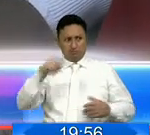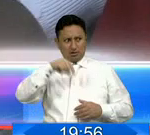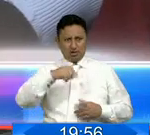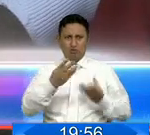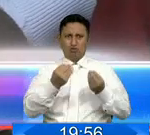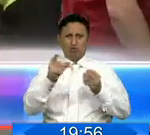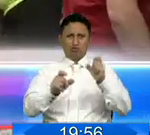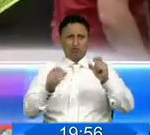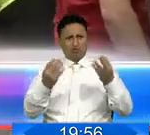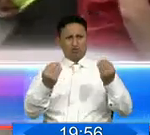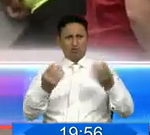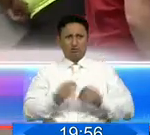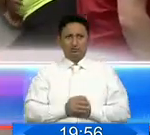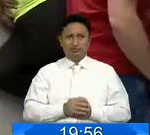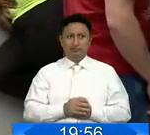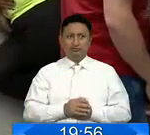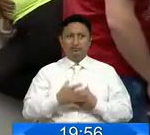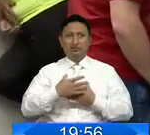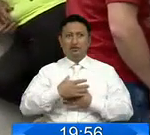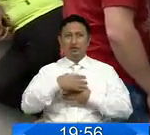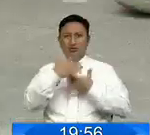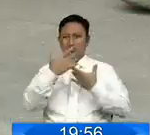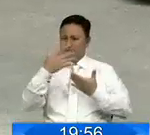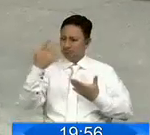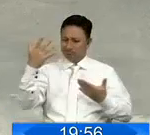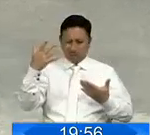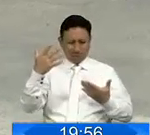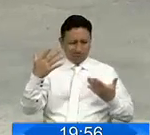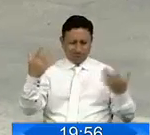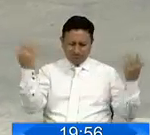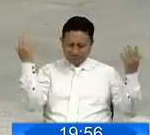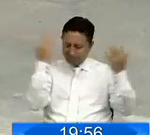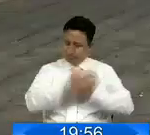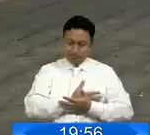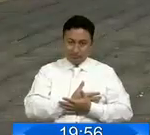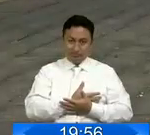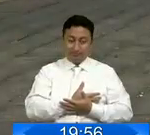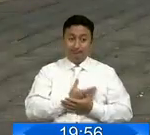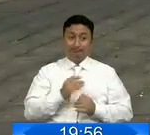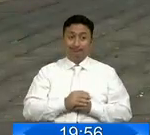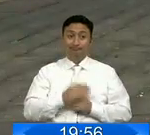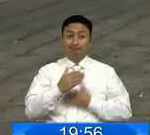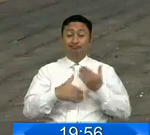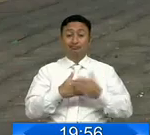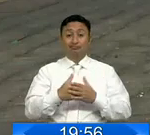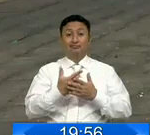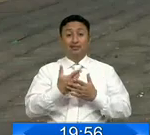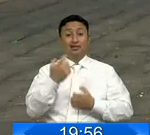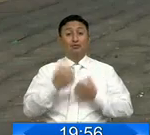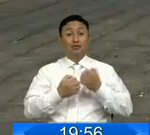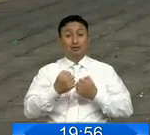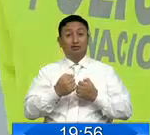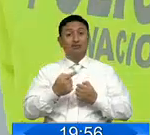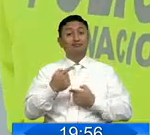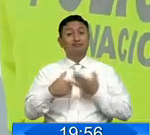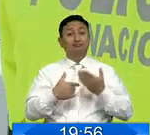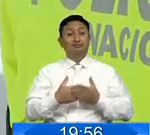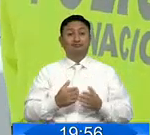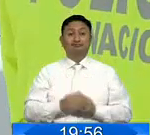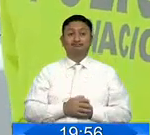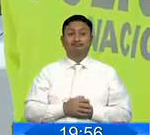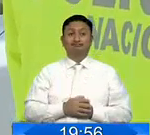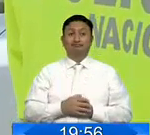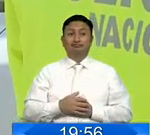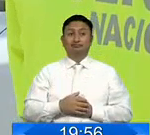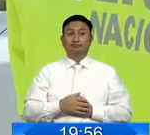bastante gente. Ira, rabia, que mezcladas con otros ingredientes, se convierten en acciones mortales y dolorosas. En Quito